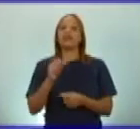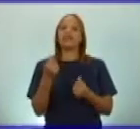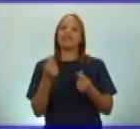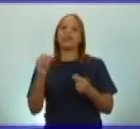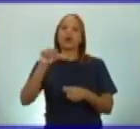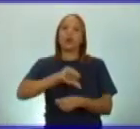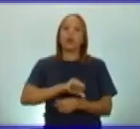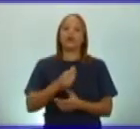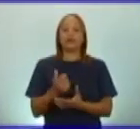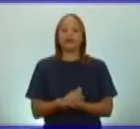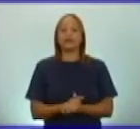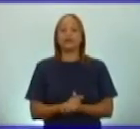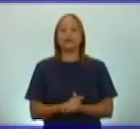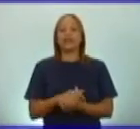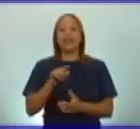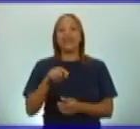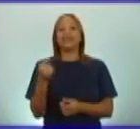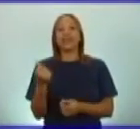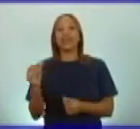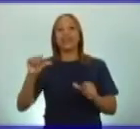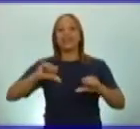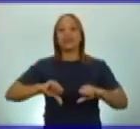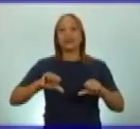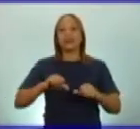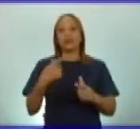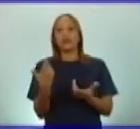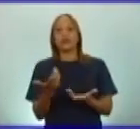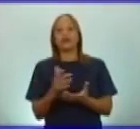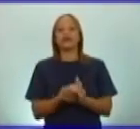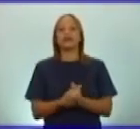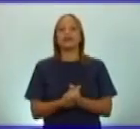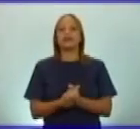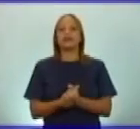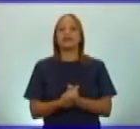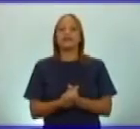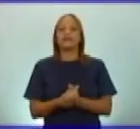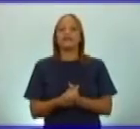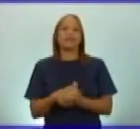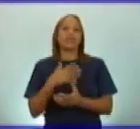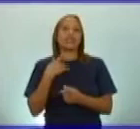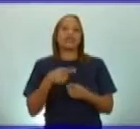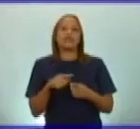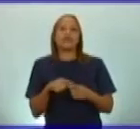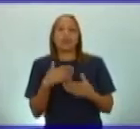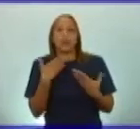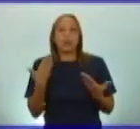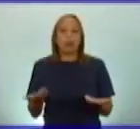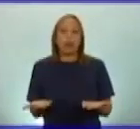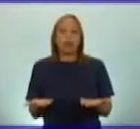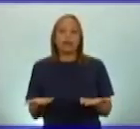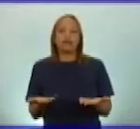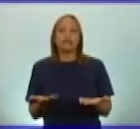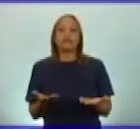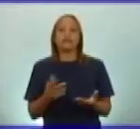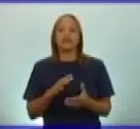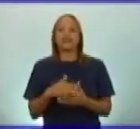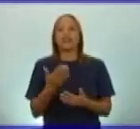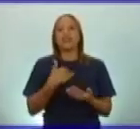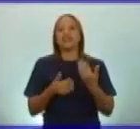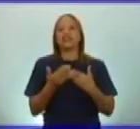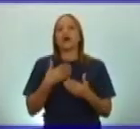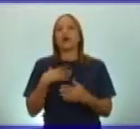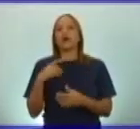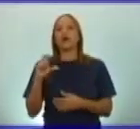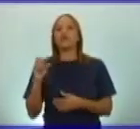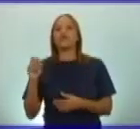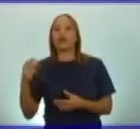decir, esa crisis económica capitalista que se da en los países capitalistas, ¿cuál fue el resultado, cuál fue la consecuencia que tuvo en las masas